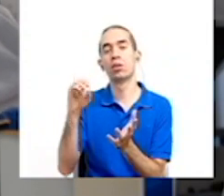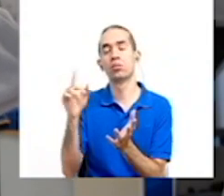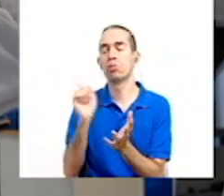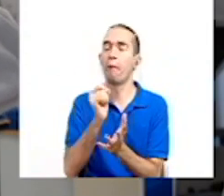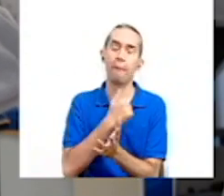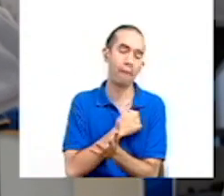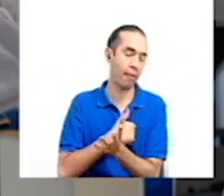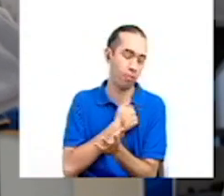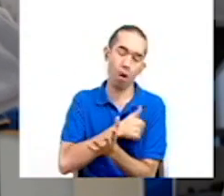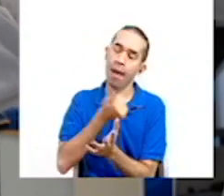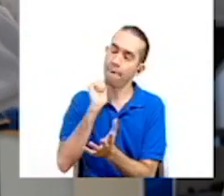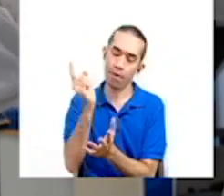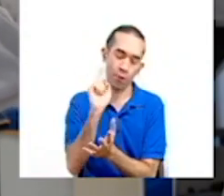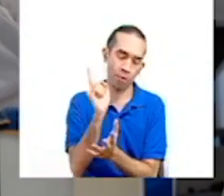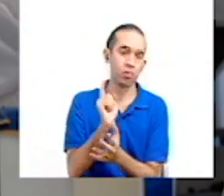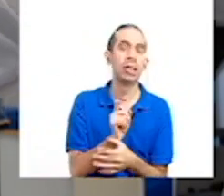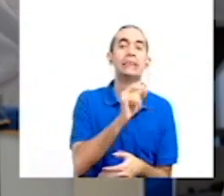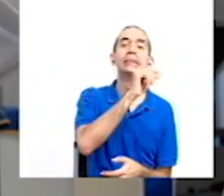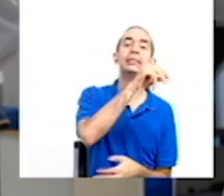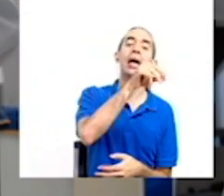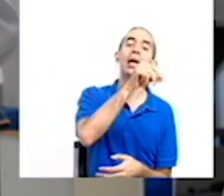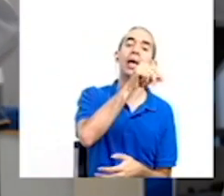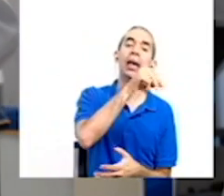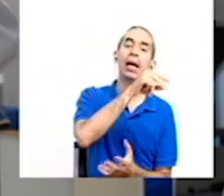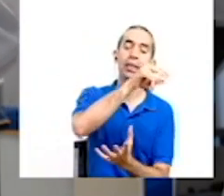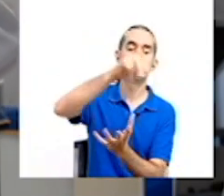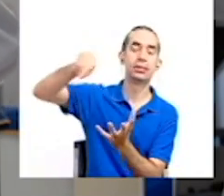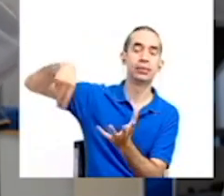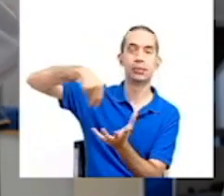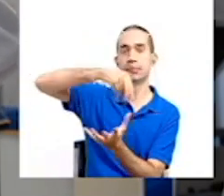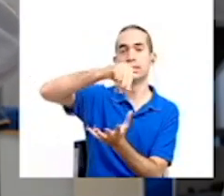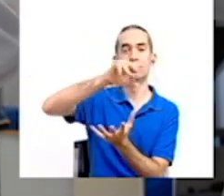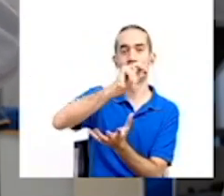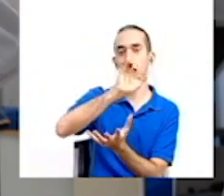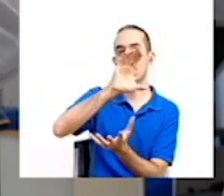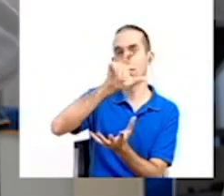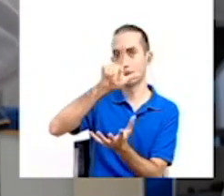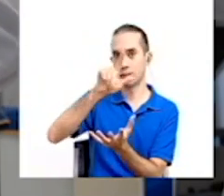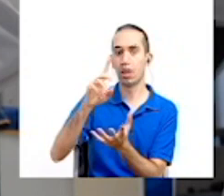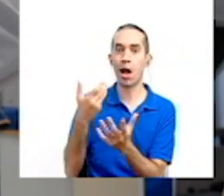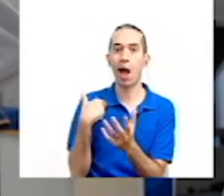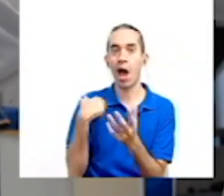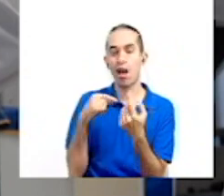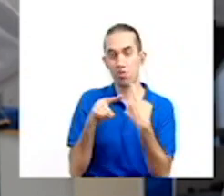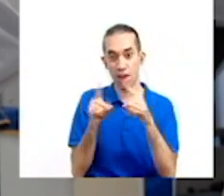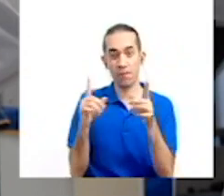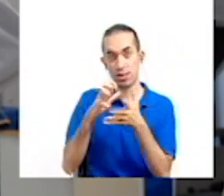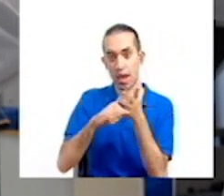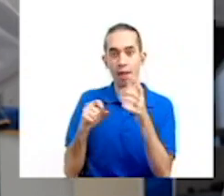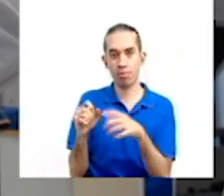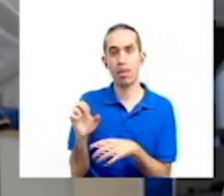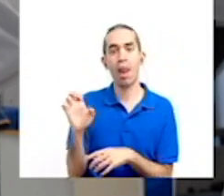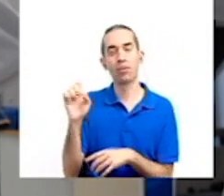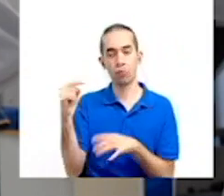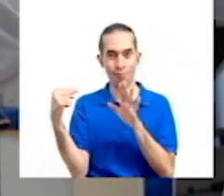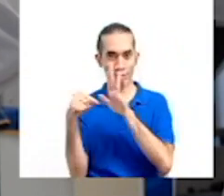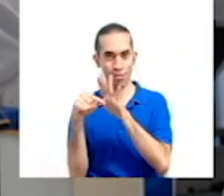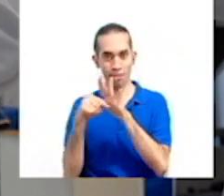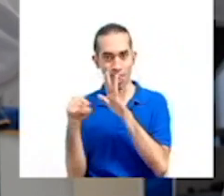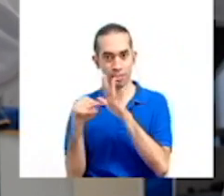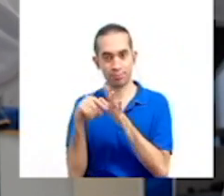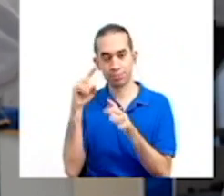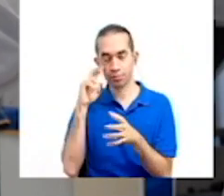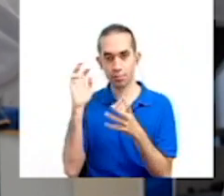no, sal de cocina, que es cloruro de sodio, es un compuesto iónico. Y vean lo que pasa conforme yo voy echando